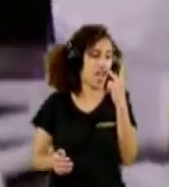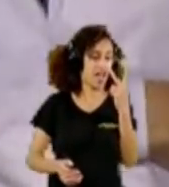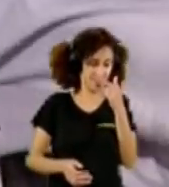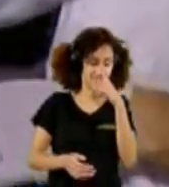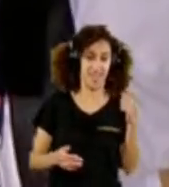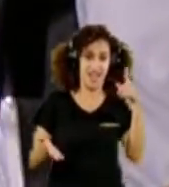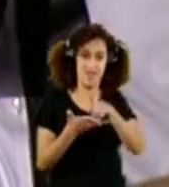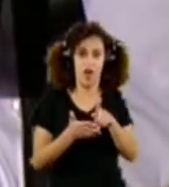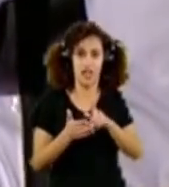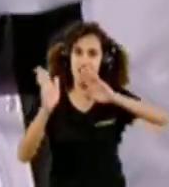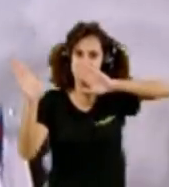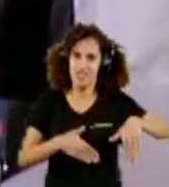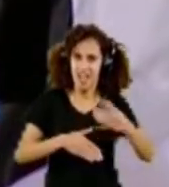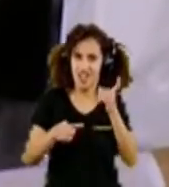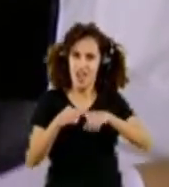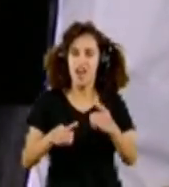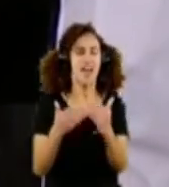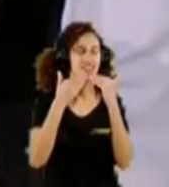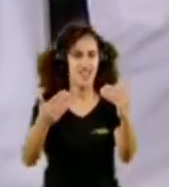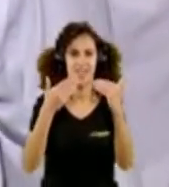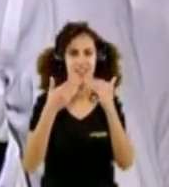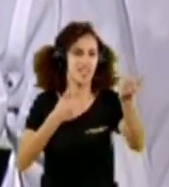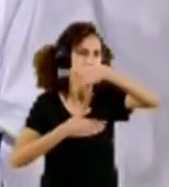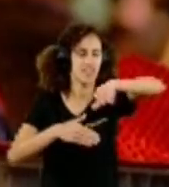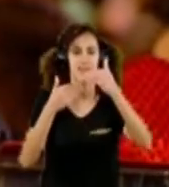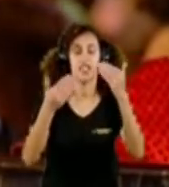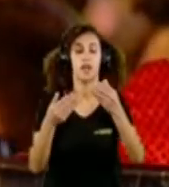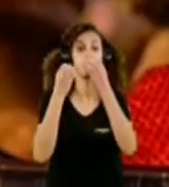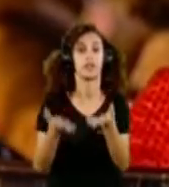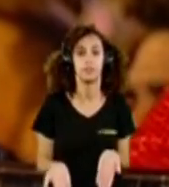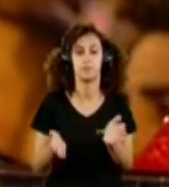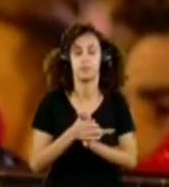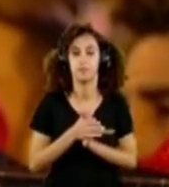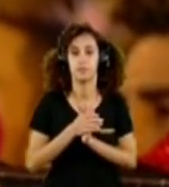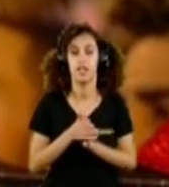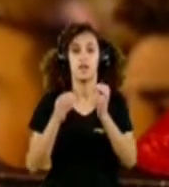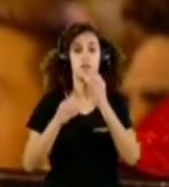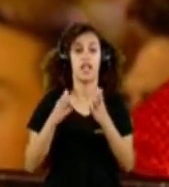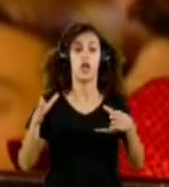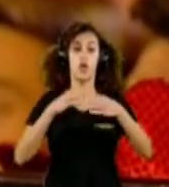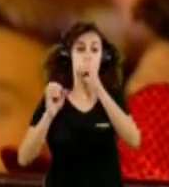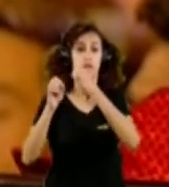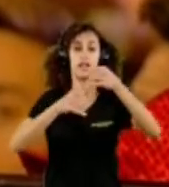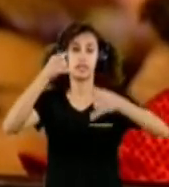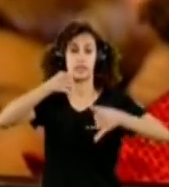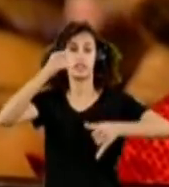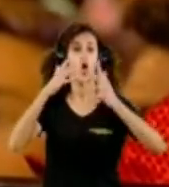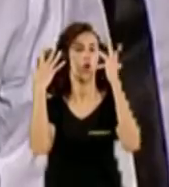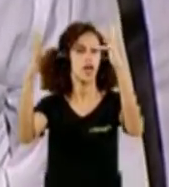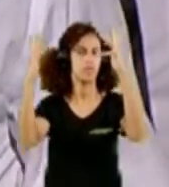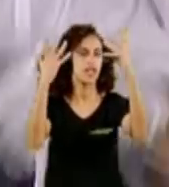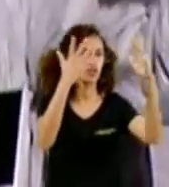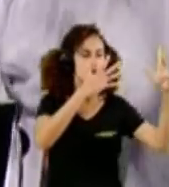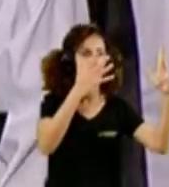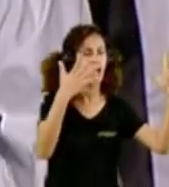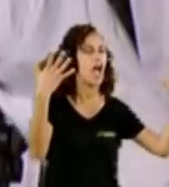final. Muchas gracias, solo gracias a ustedes. Gracias. Bueno, los Trapasones queremos dar un aplauso desde aquí a todas